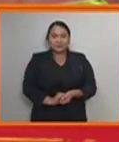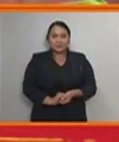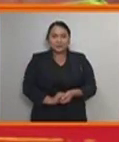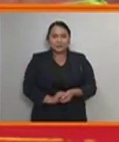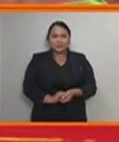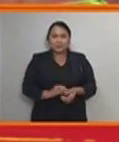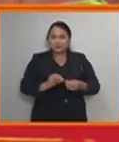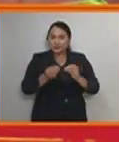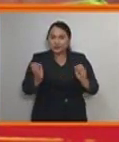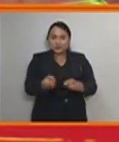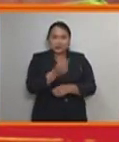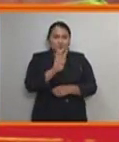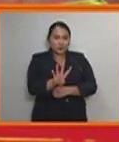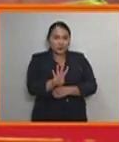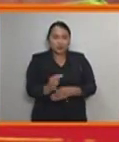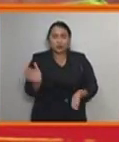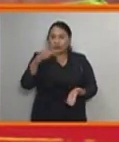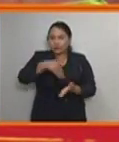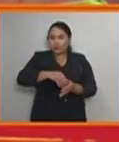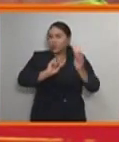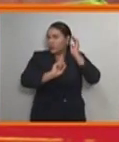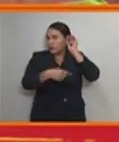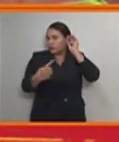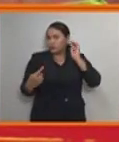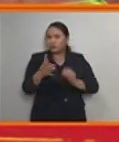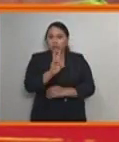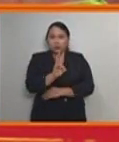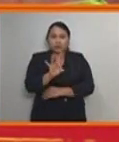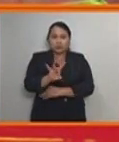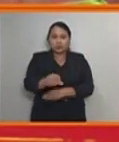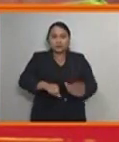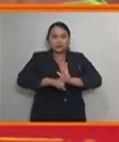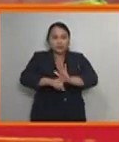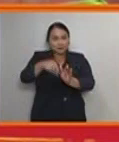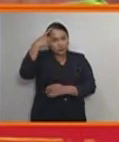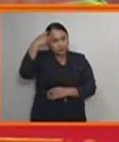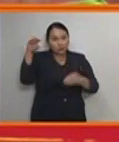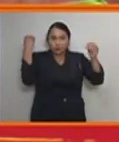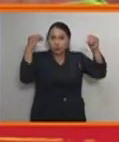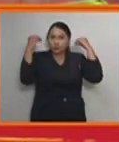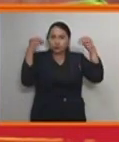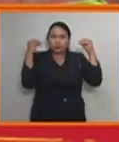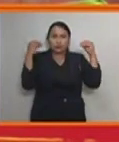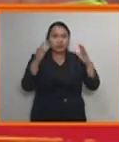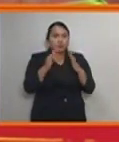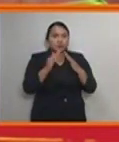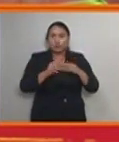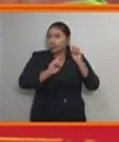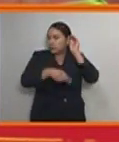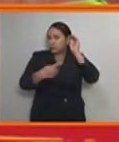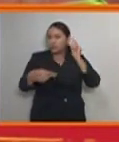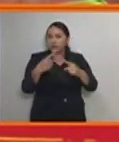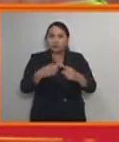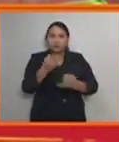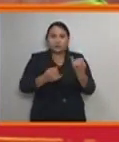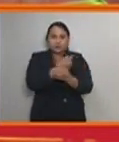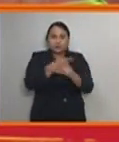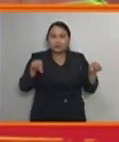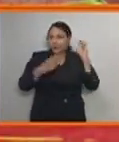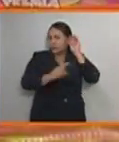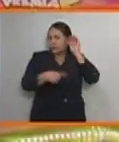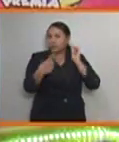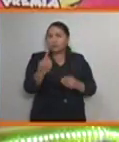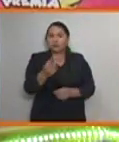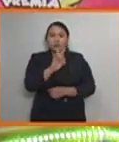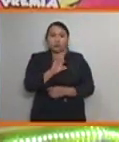este es el 4. Número ganador para la diaria 78 con su símbolo de sueños tienda. Para Multi X, jugada gratis. Y para más uno, 78 más